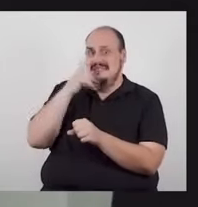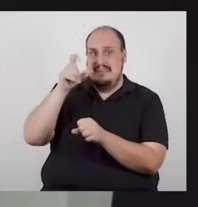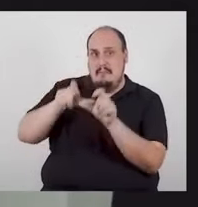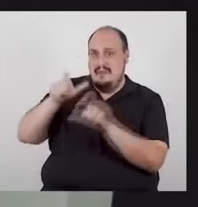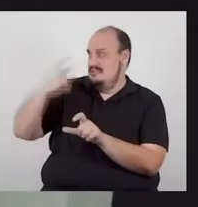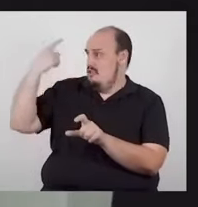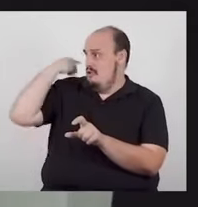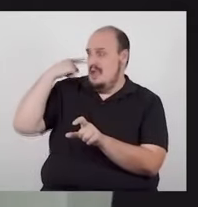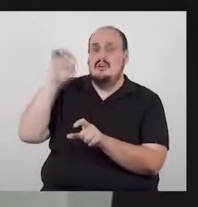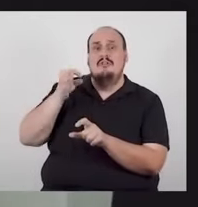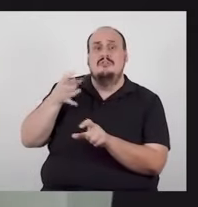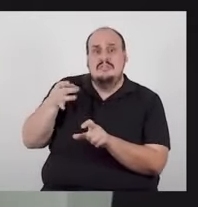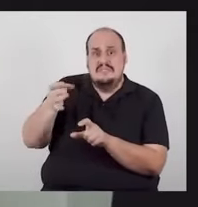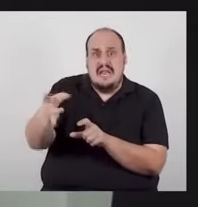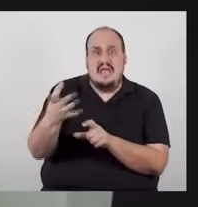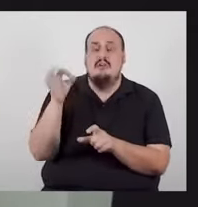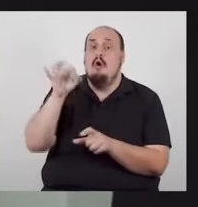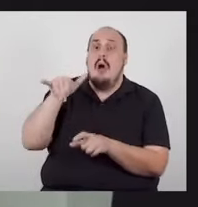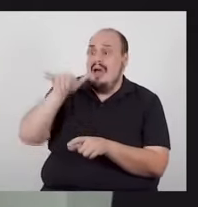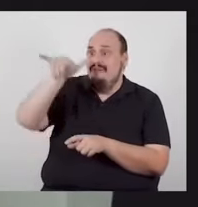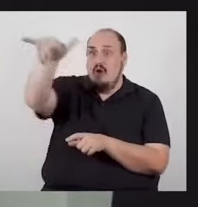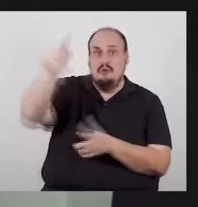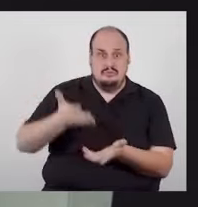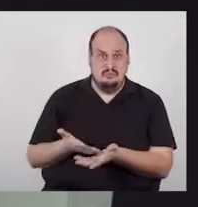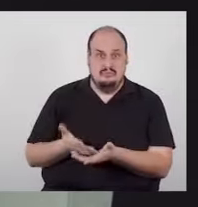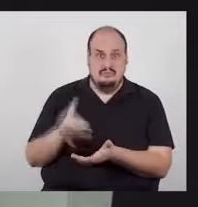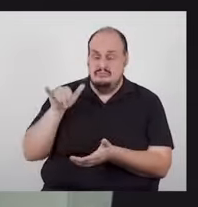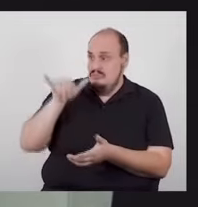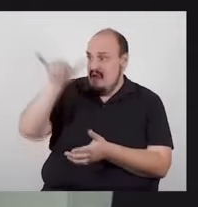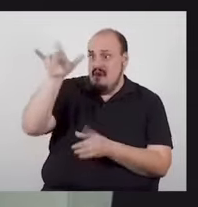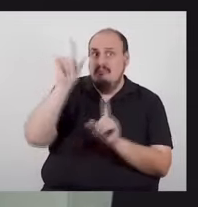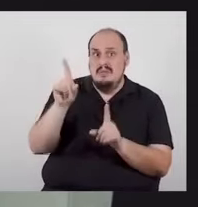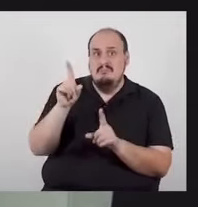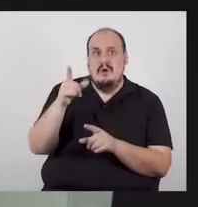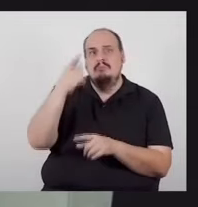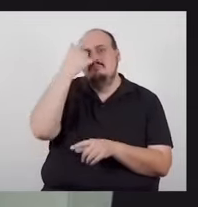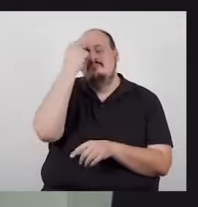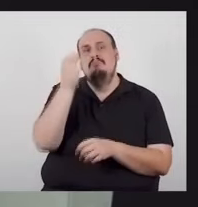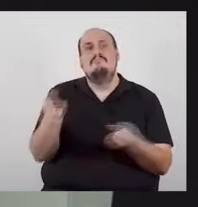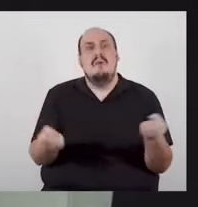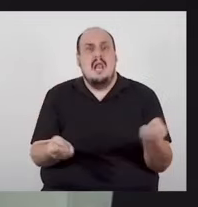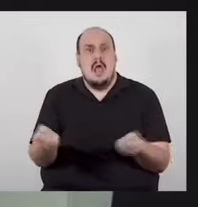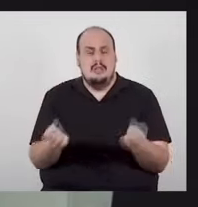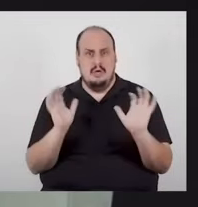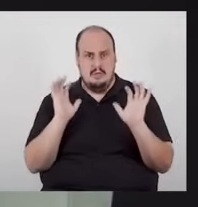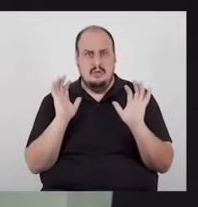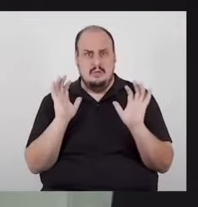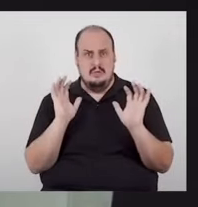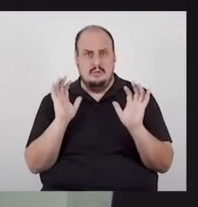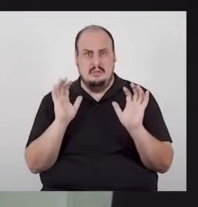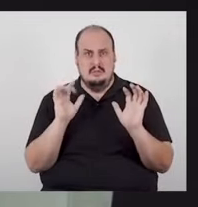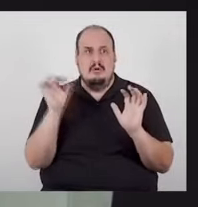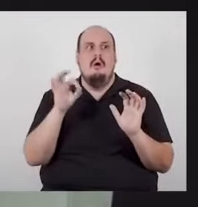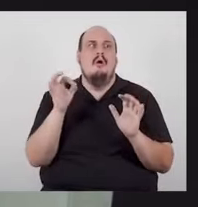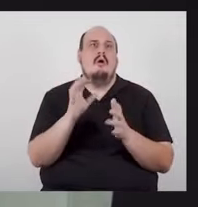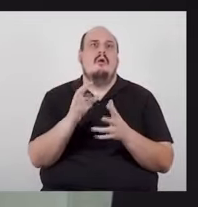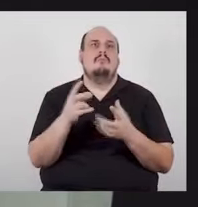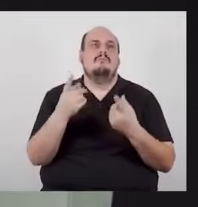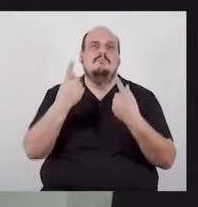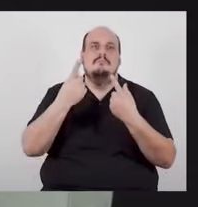un avión, digamos, está en la misma situación, un piloto, digamos, un transportista de cargas,